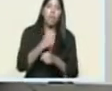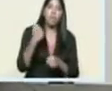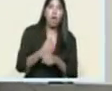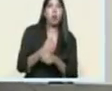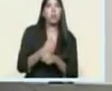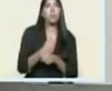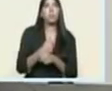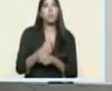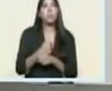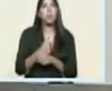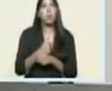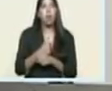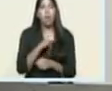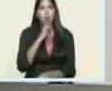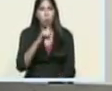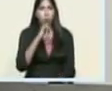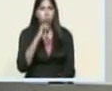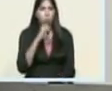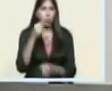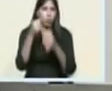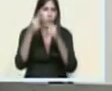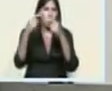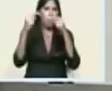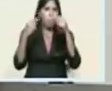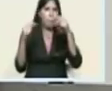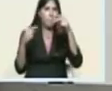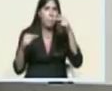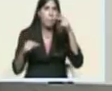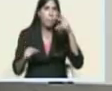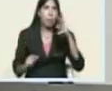trabajo. Bueno, eran comentarios que quería